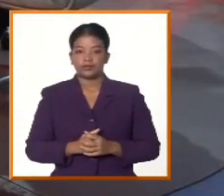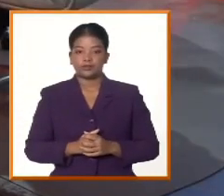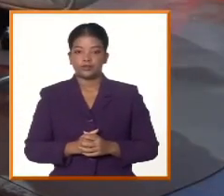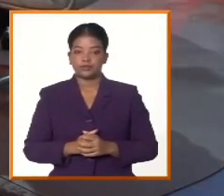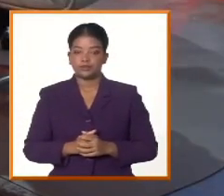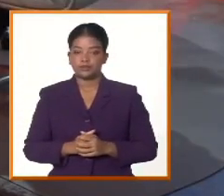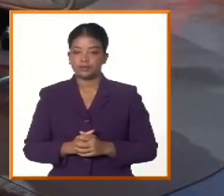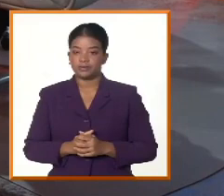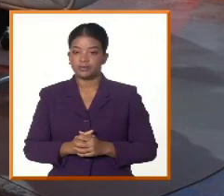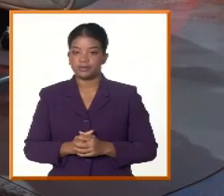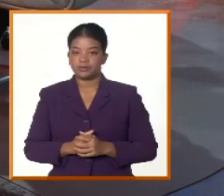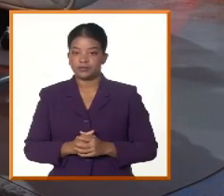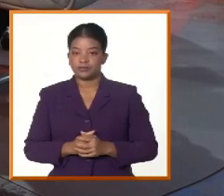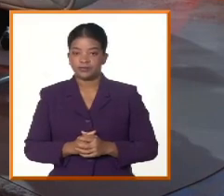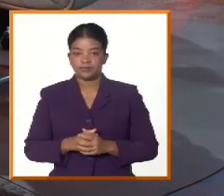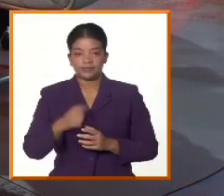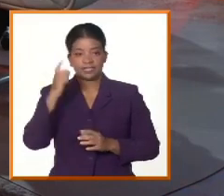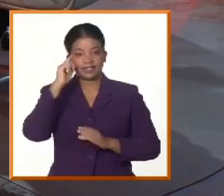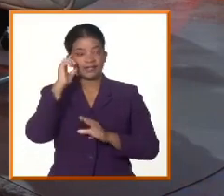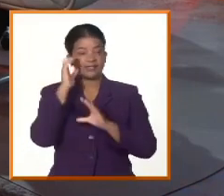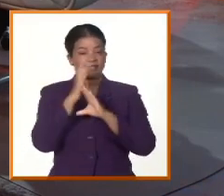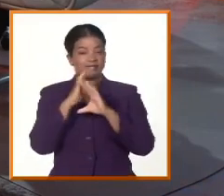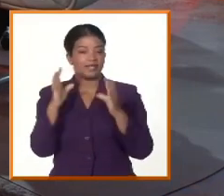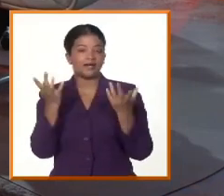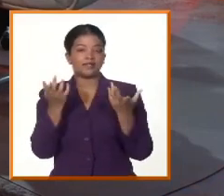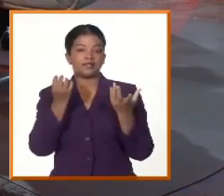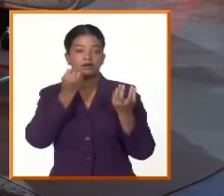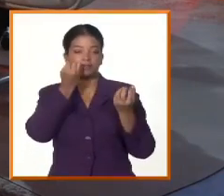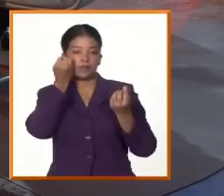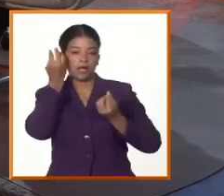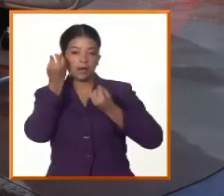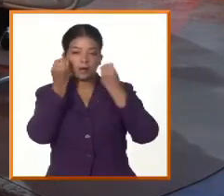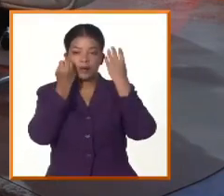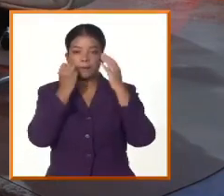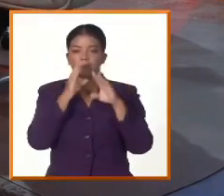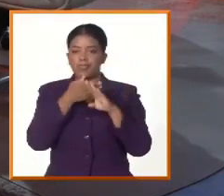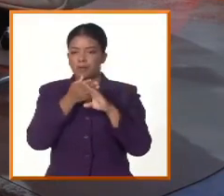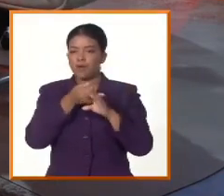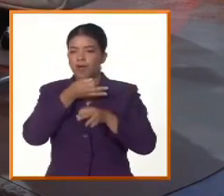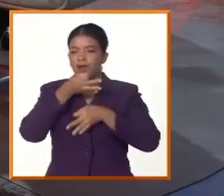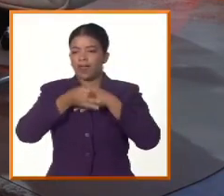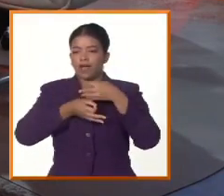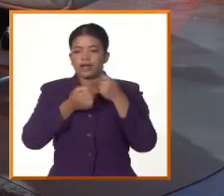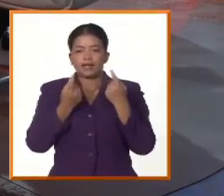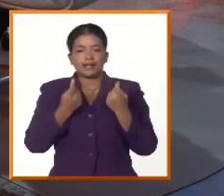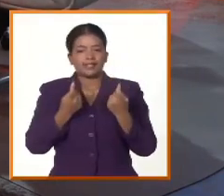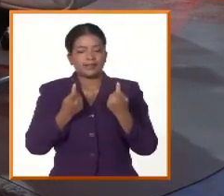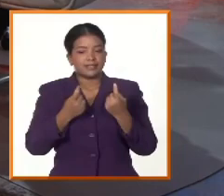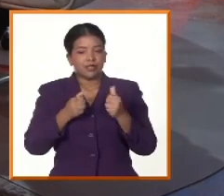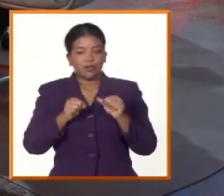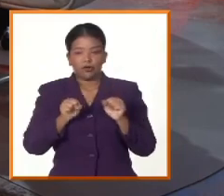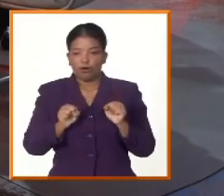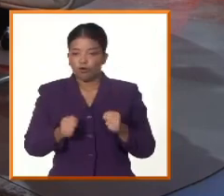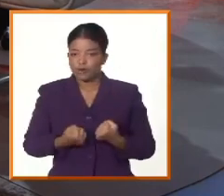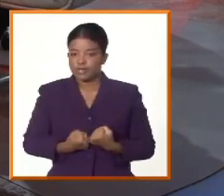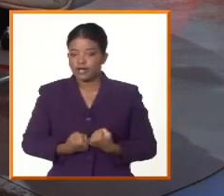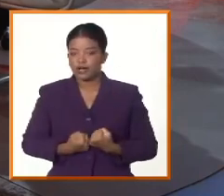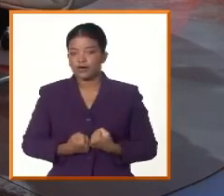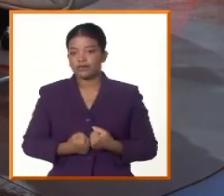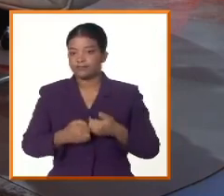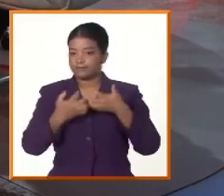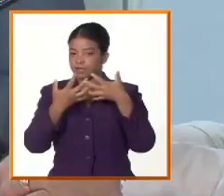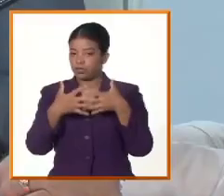el tema de la ciencia y la innovación que es otro tema que podemos ahorita abordar se ha convertido en una necesidad para todo el sistema de la industria alimenticia